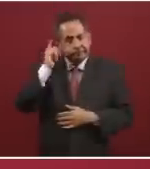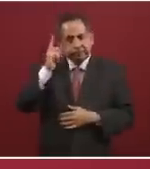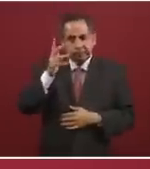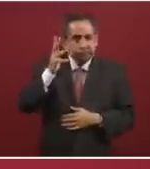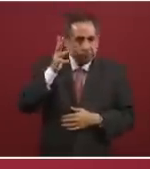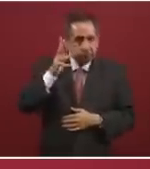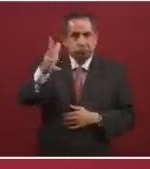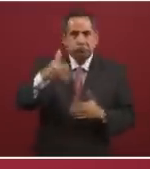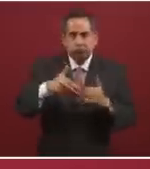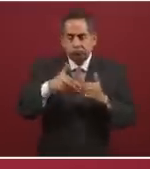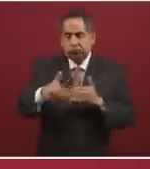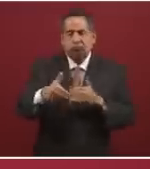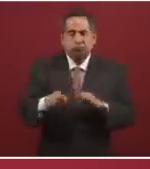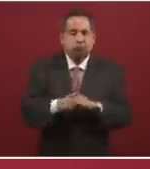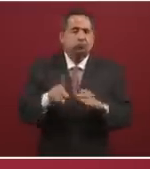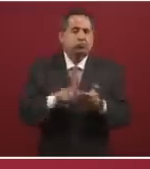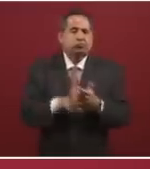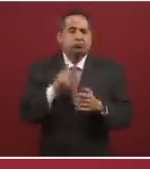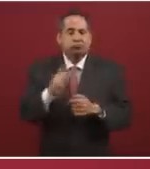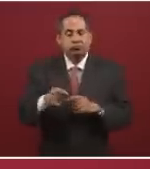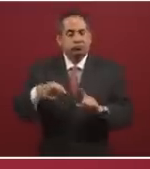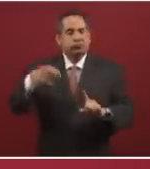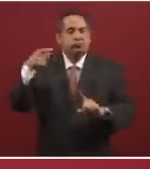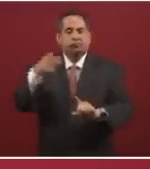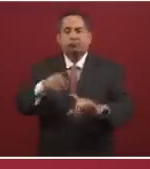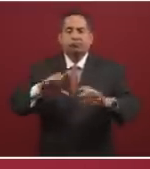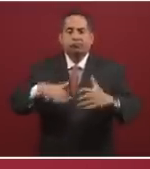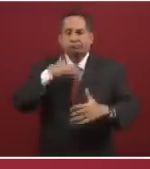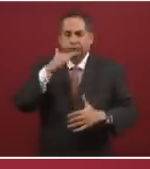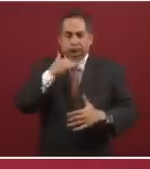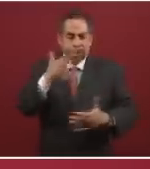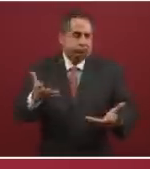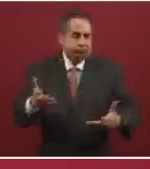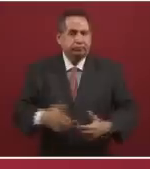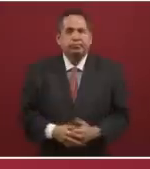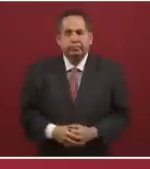suceda en el caso de la corrupción,